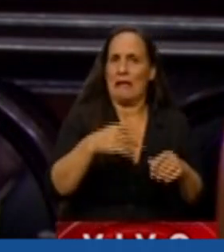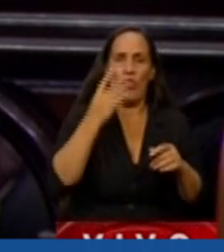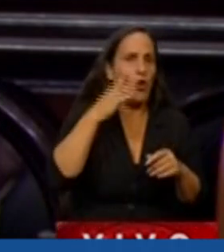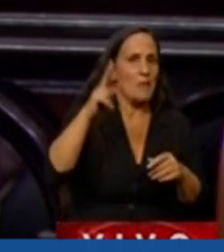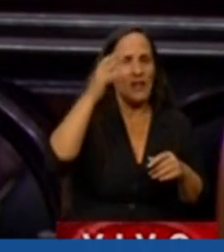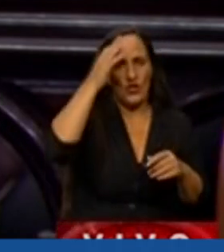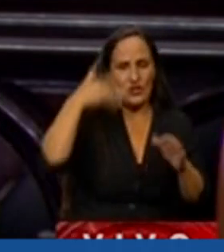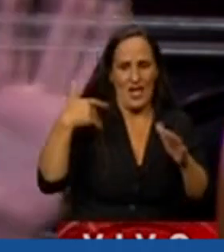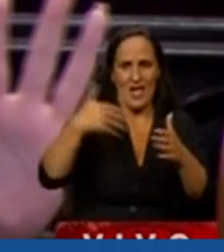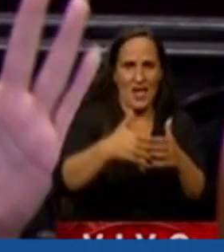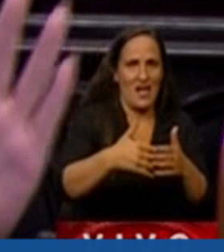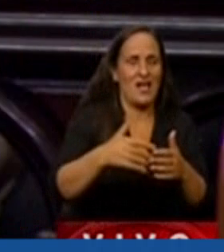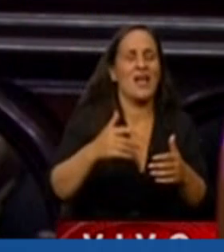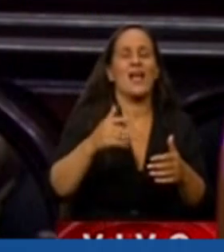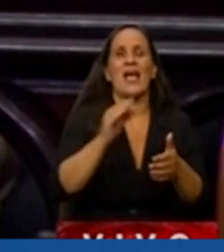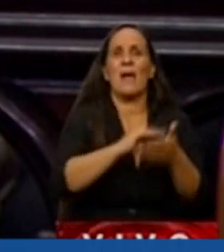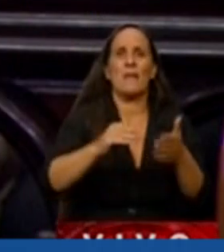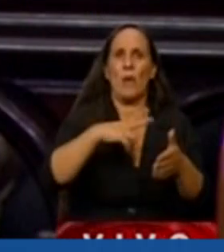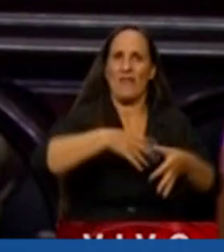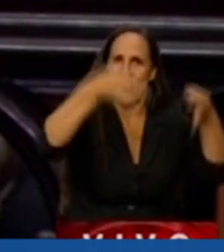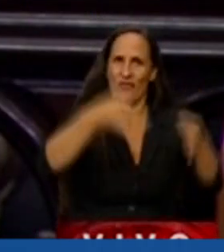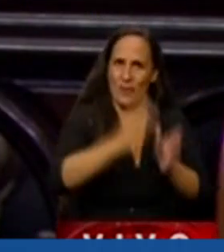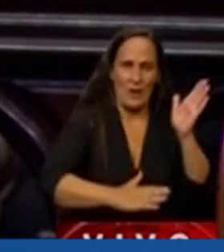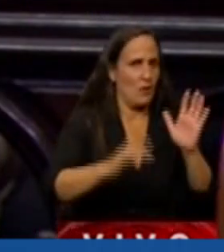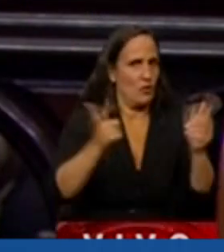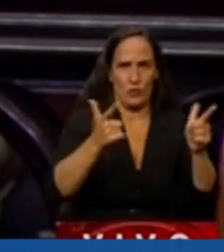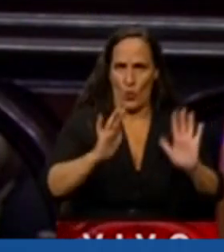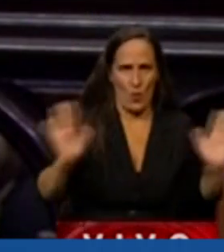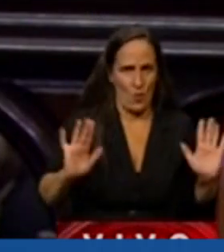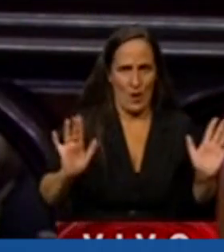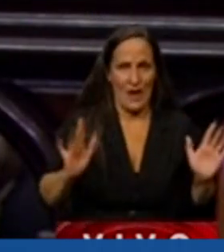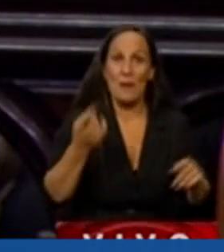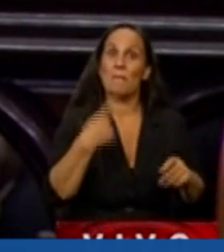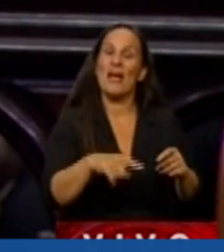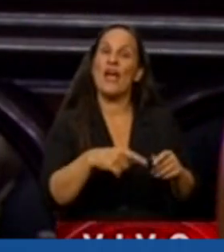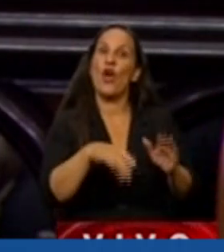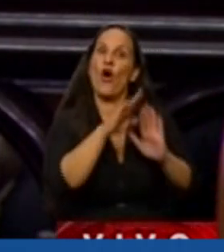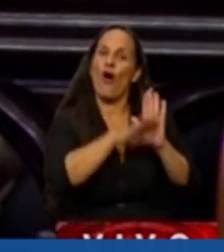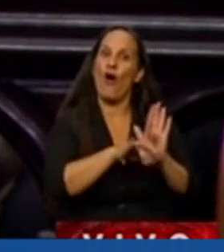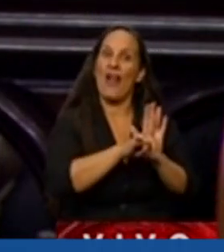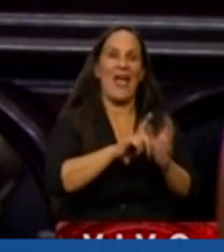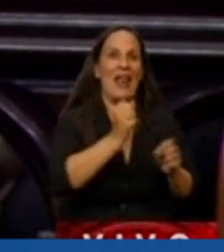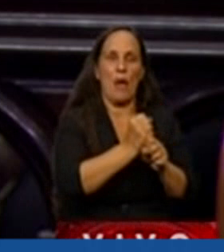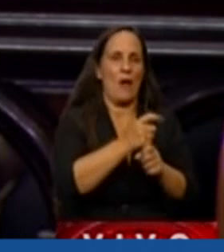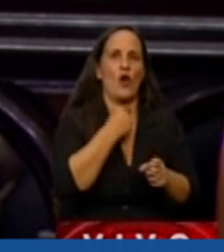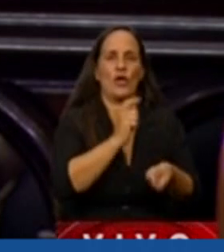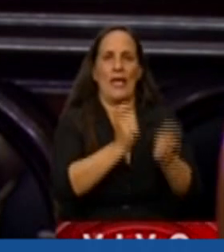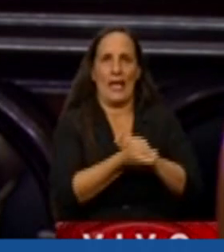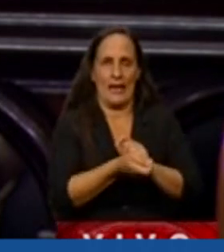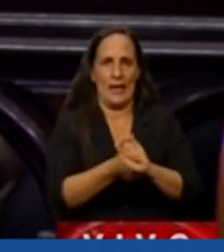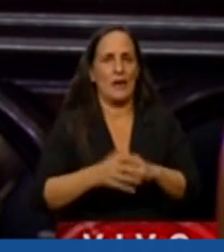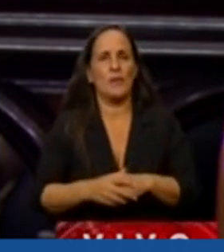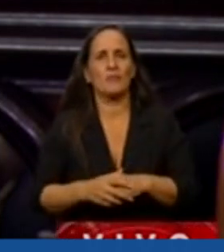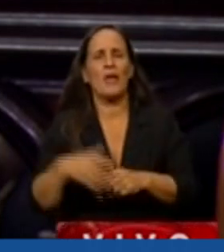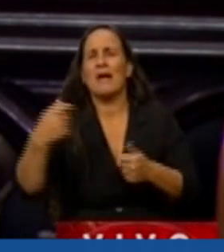formal, pero no queremos discutir la legislación laboral. Nuestro sistema previsional está fundido, las jubilaciones a la baja